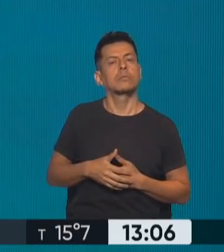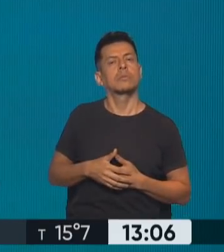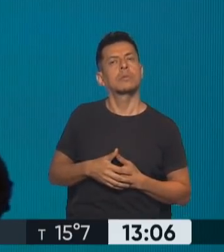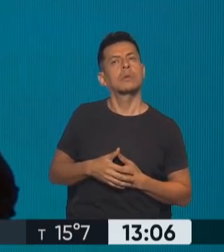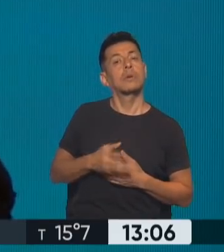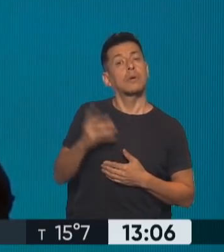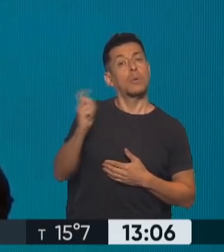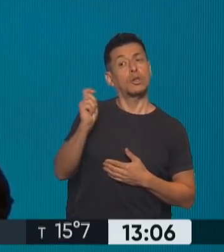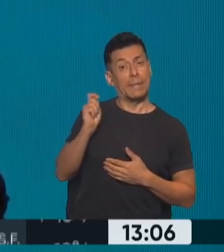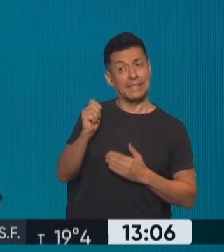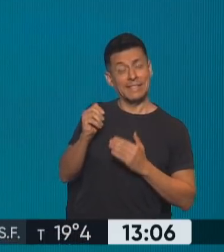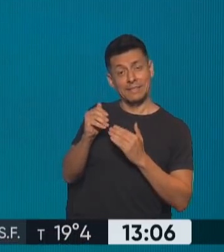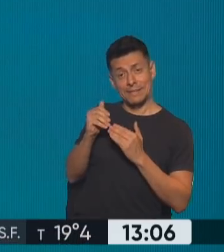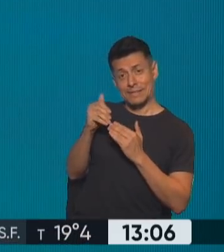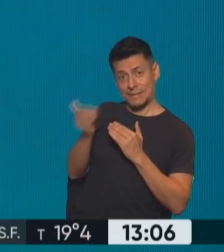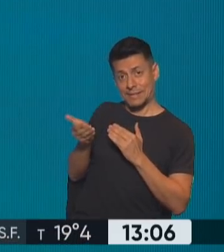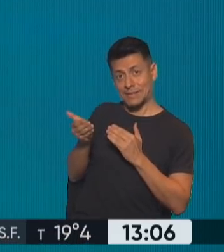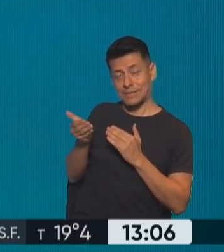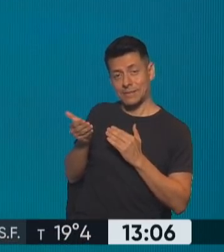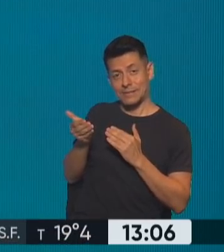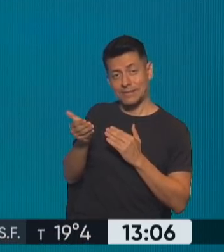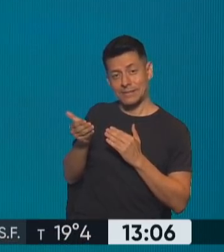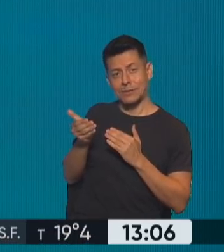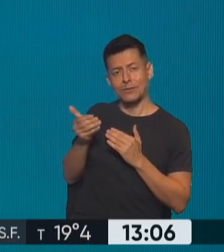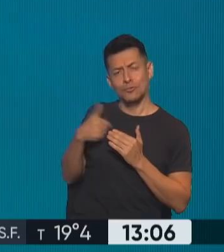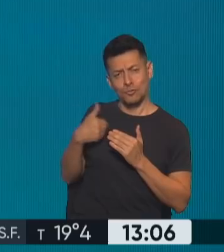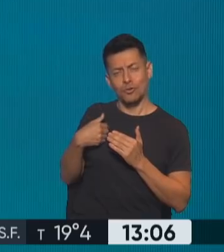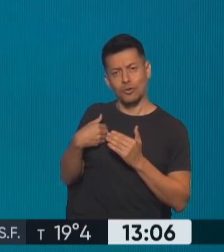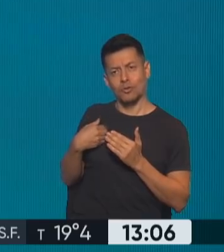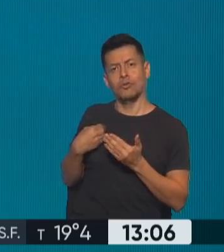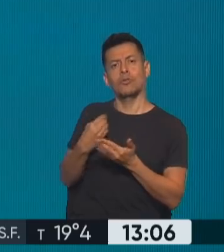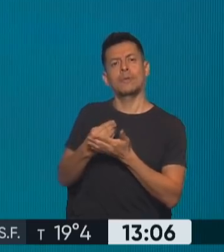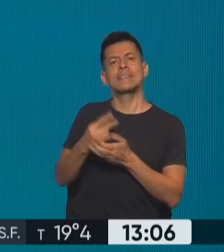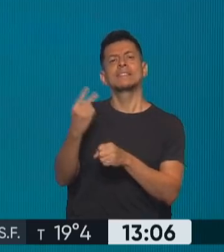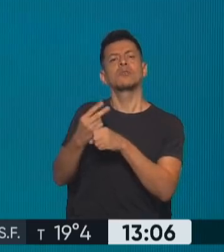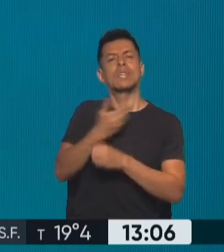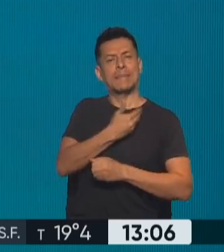4 meses después de haber finalizado mi segundo mandato,